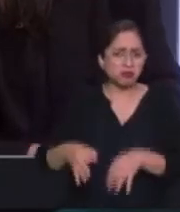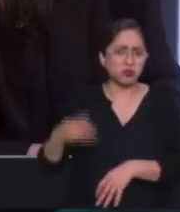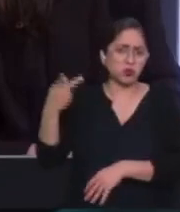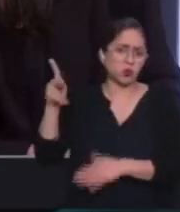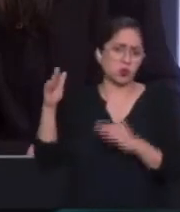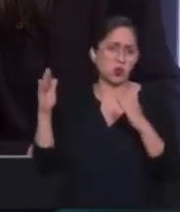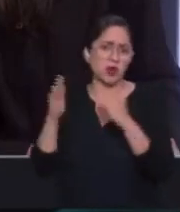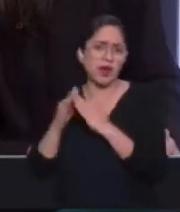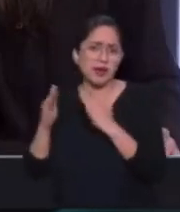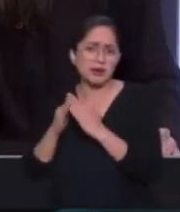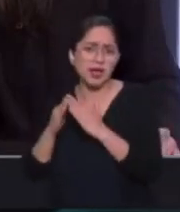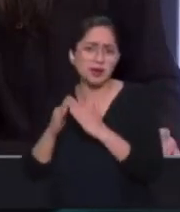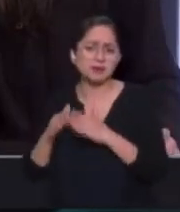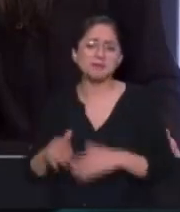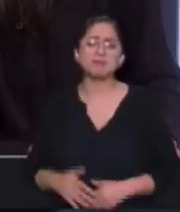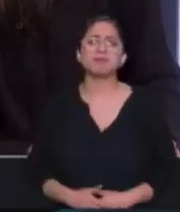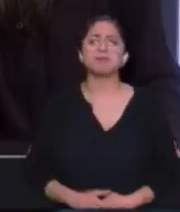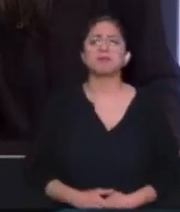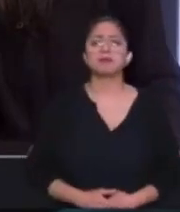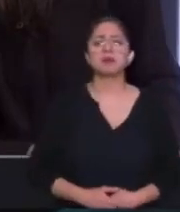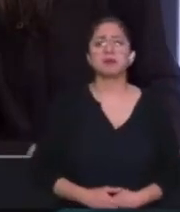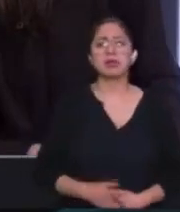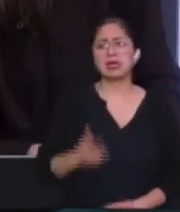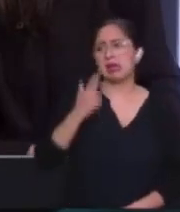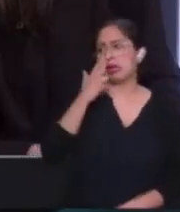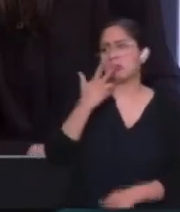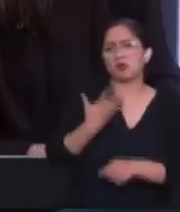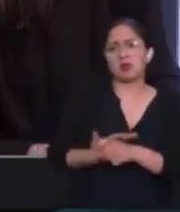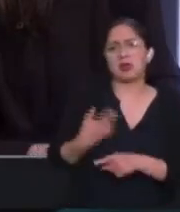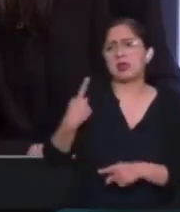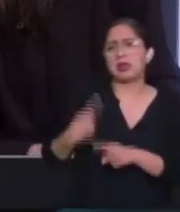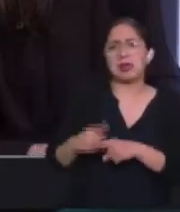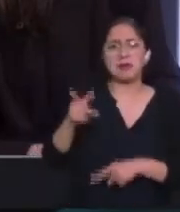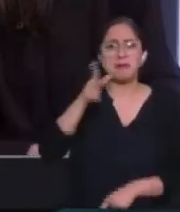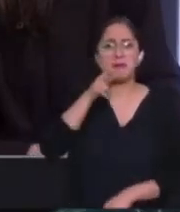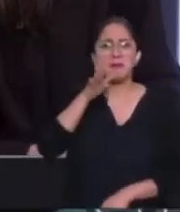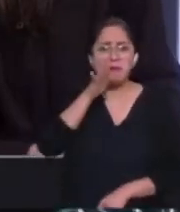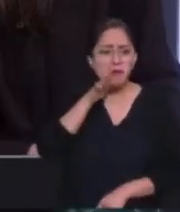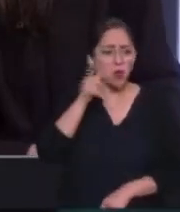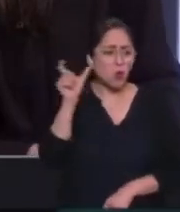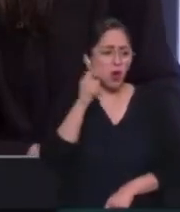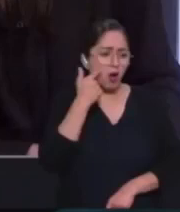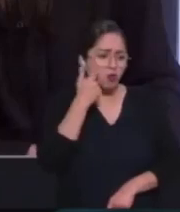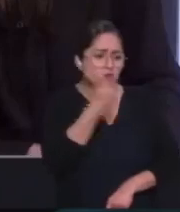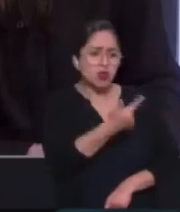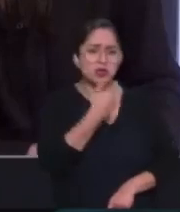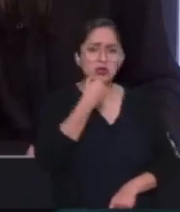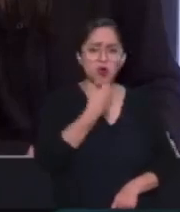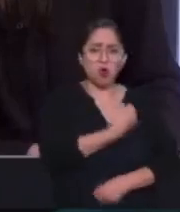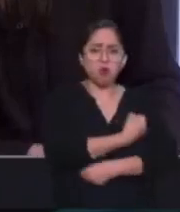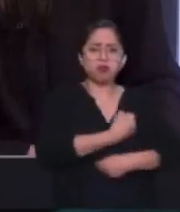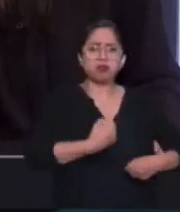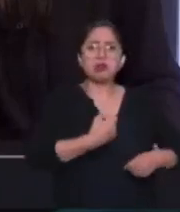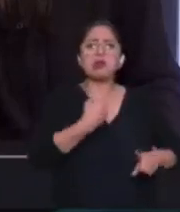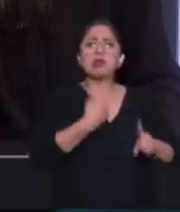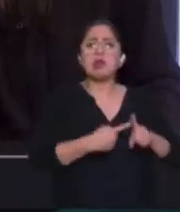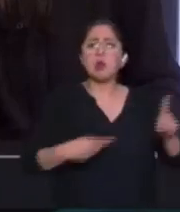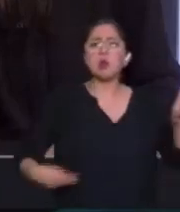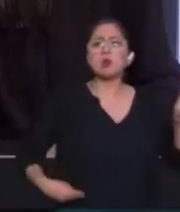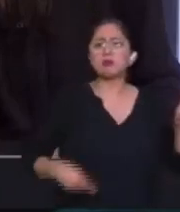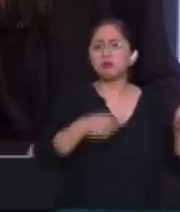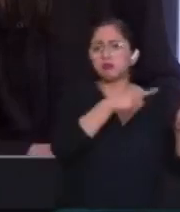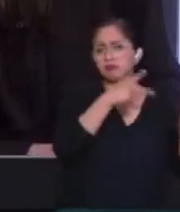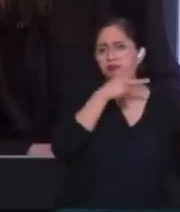la responsabilidad mayor es de los padres. Un niño obeso es responsabilidad de los papás, sin duda alguna. Sin duda